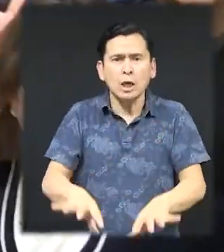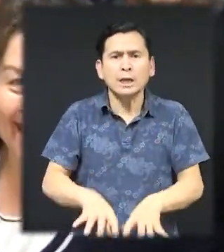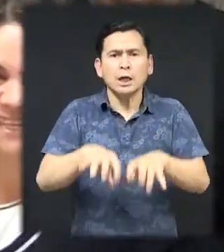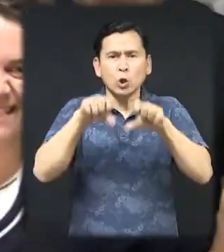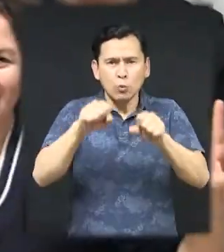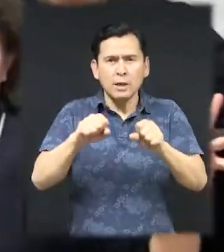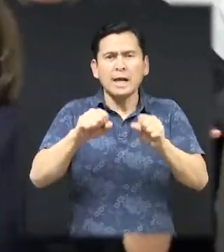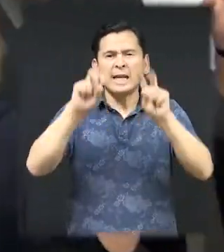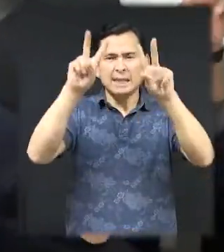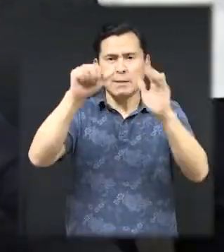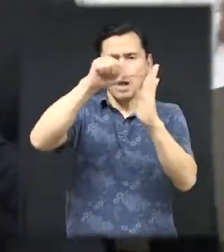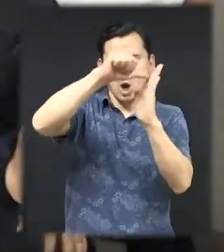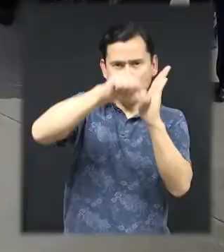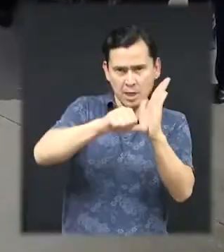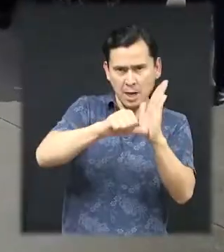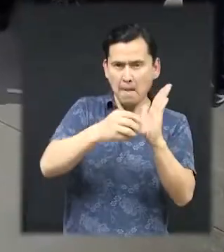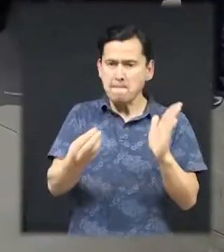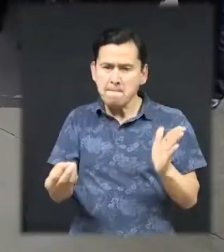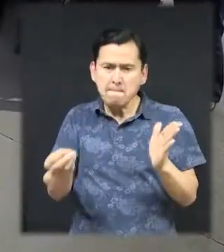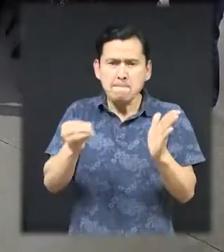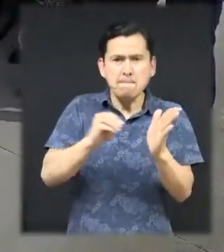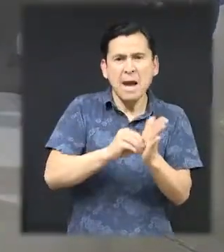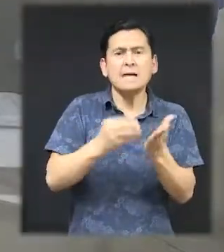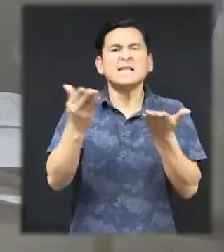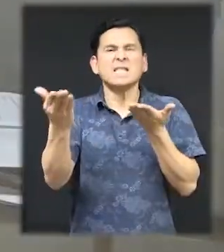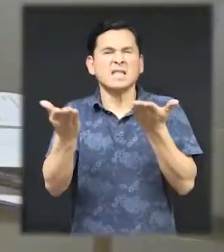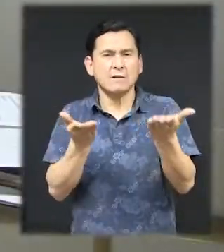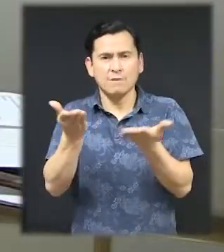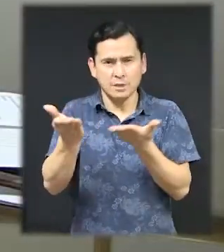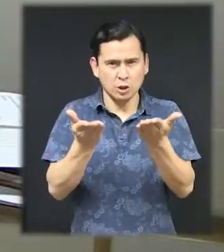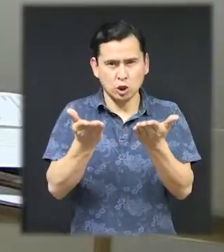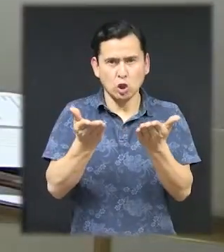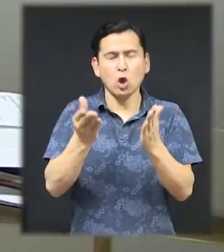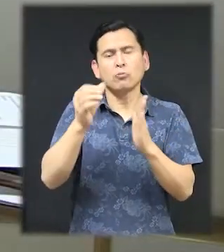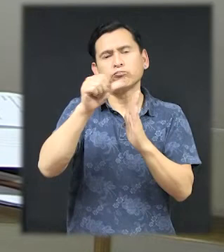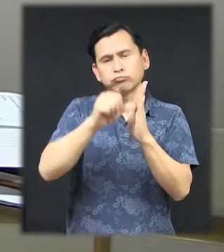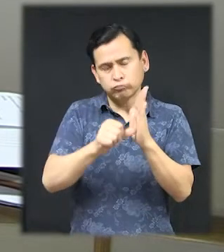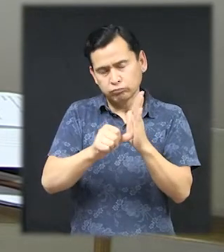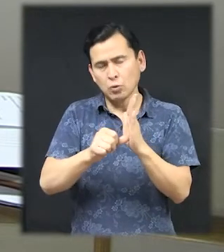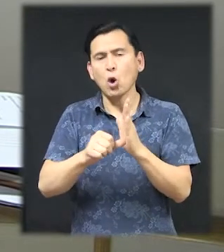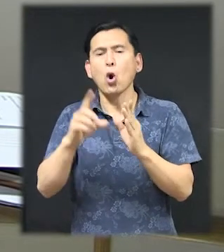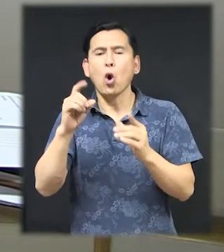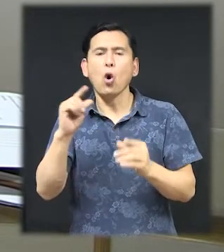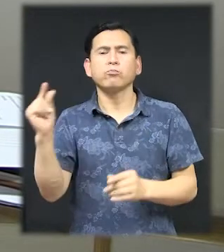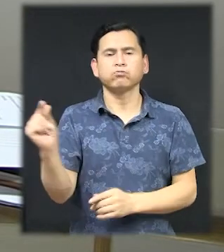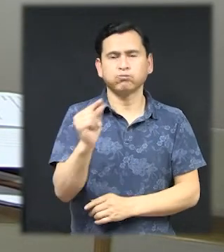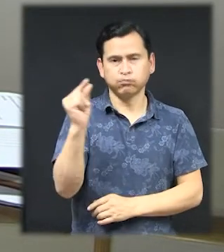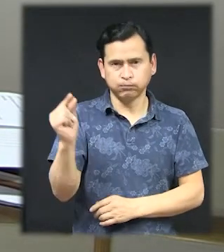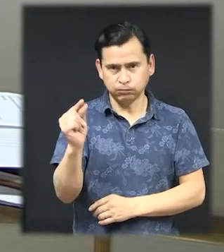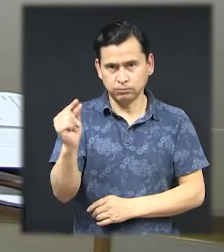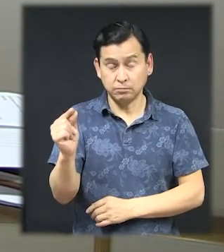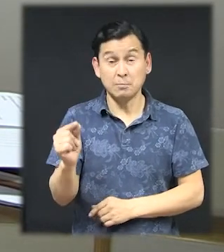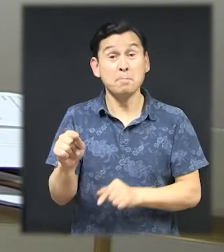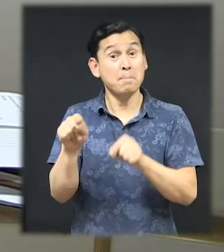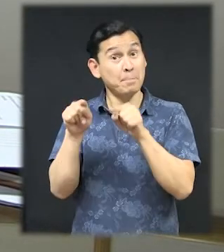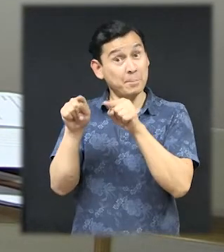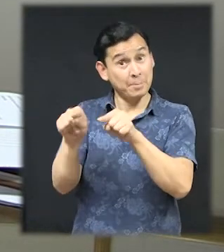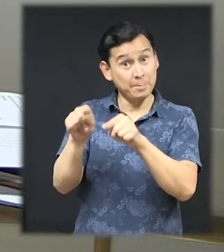venido haciendo para responder a la demanda de atención crítica de pacientes, que ha estado